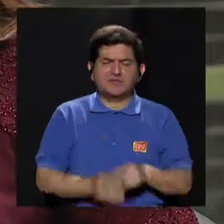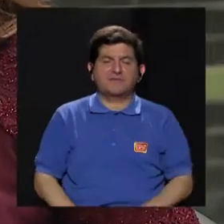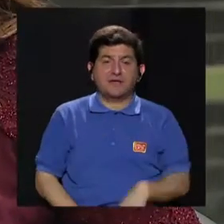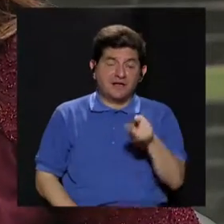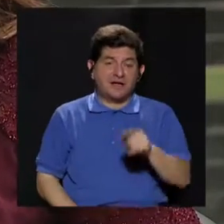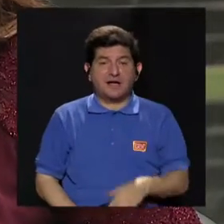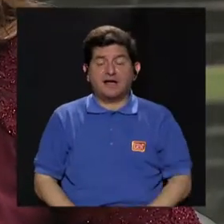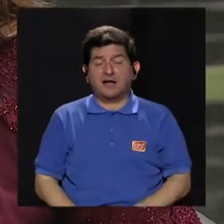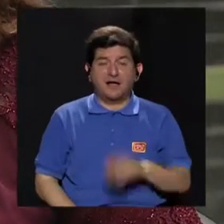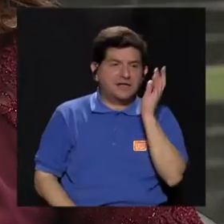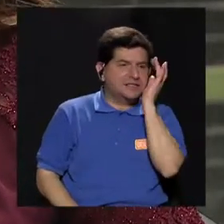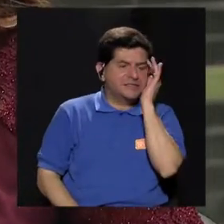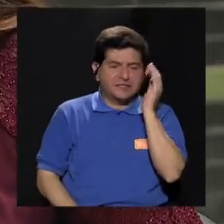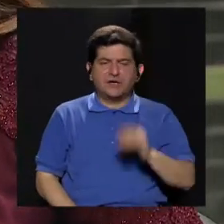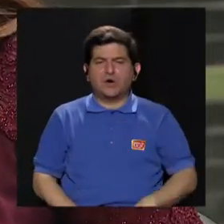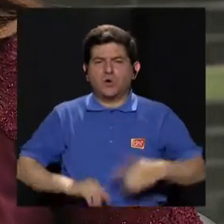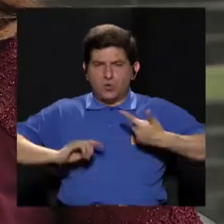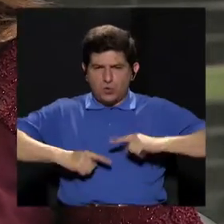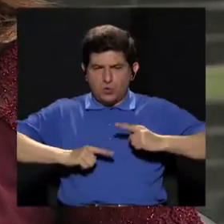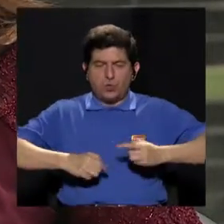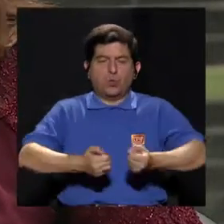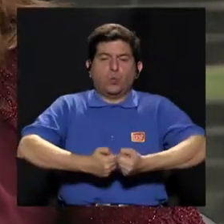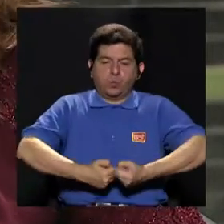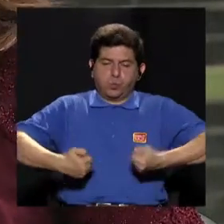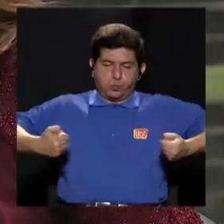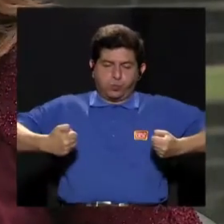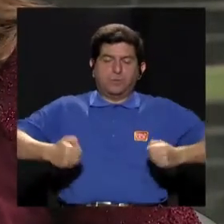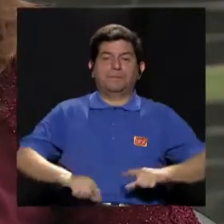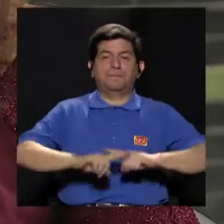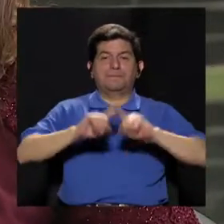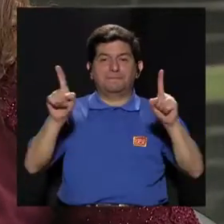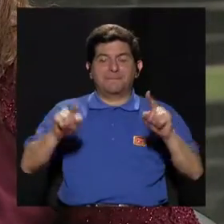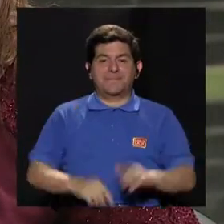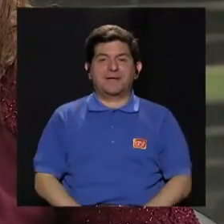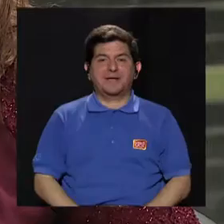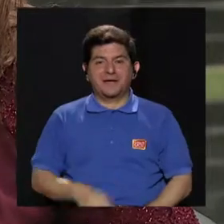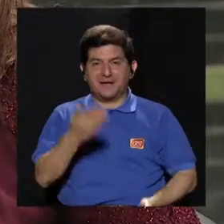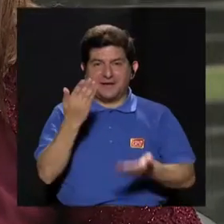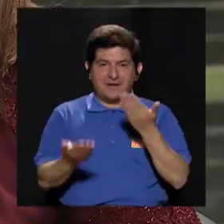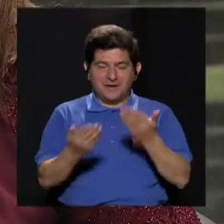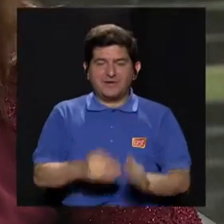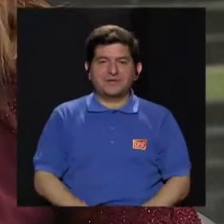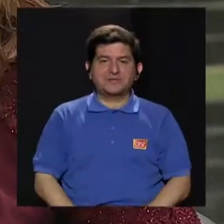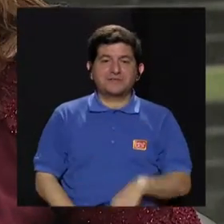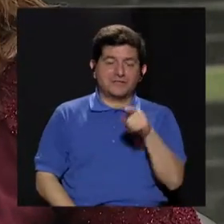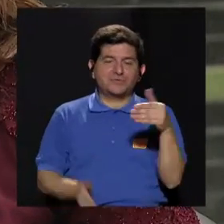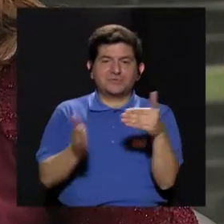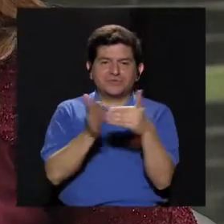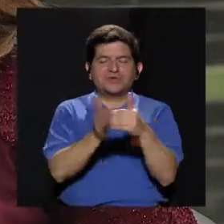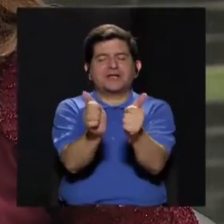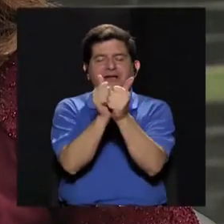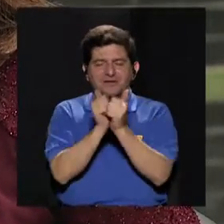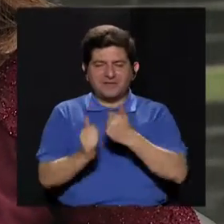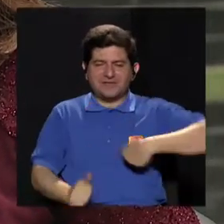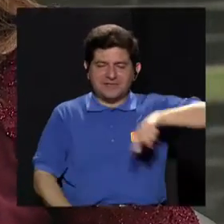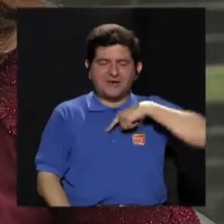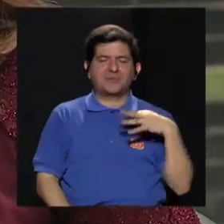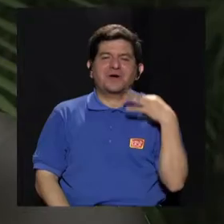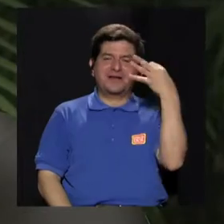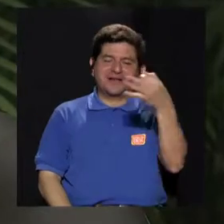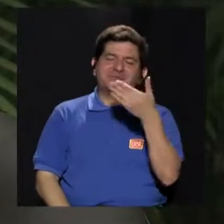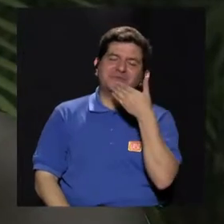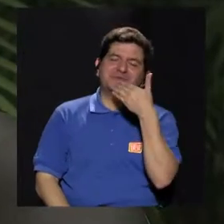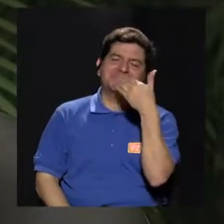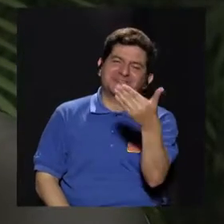cierta ansiedad, también dolores estomacales, ¿verdad? La obesidad. Pero, doctora, yo creo que sería conveniente que usted nos vuelva a acompañar próximamente.